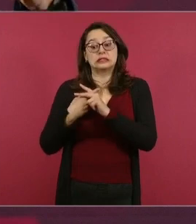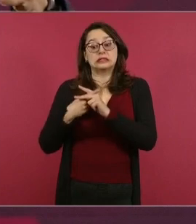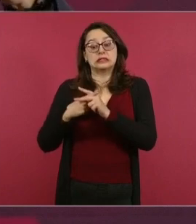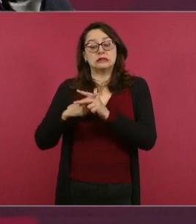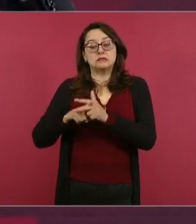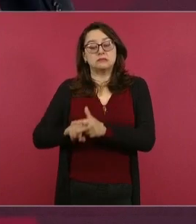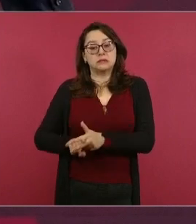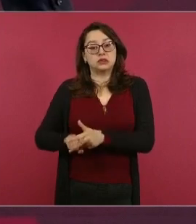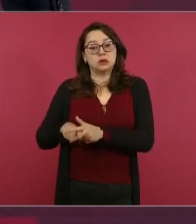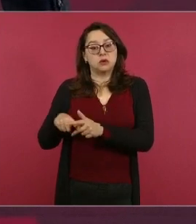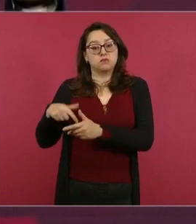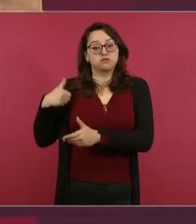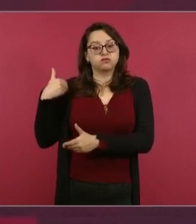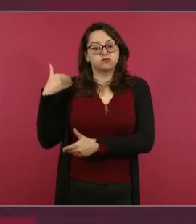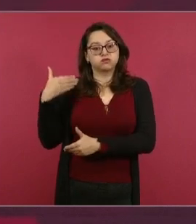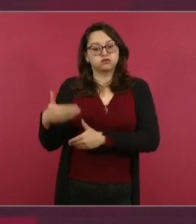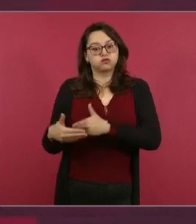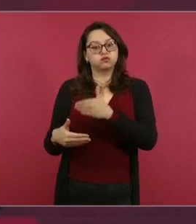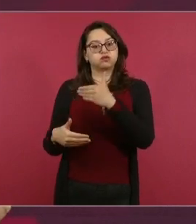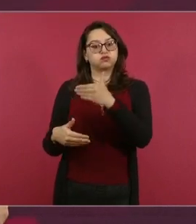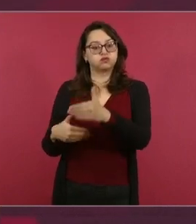sexenio tras sexenio,